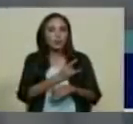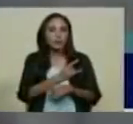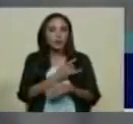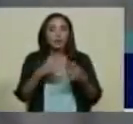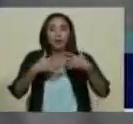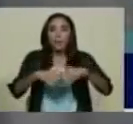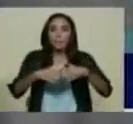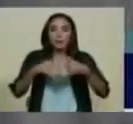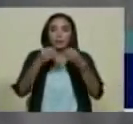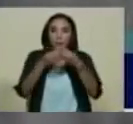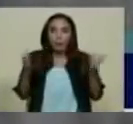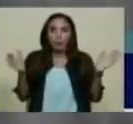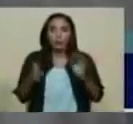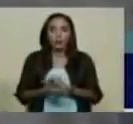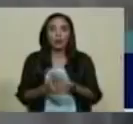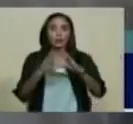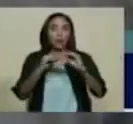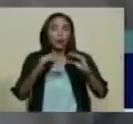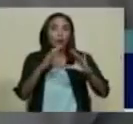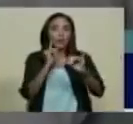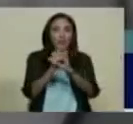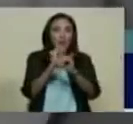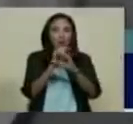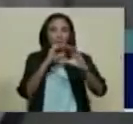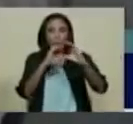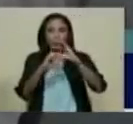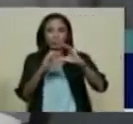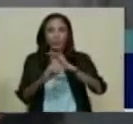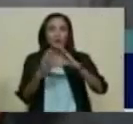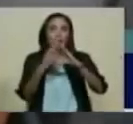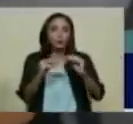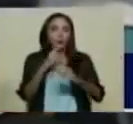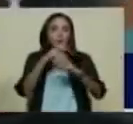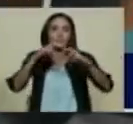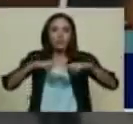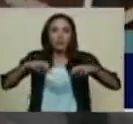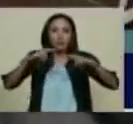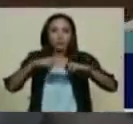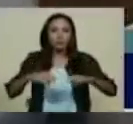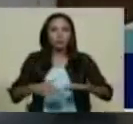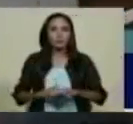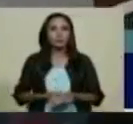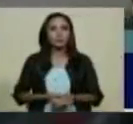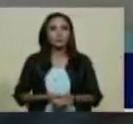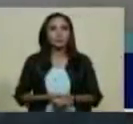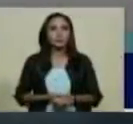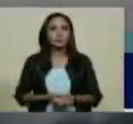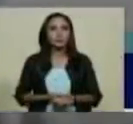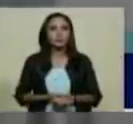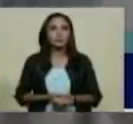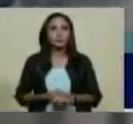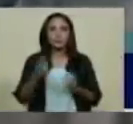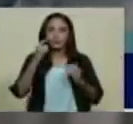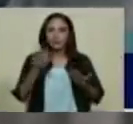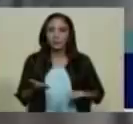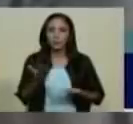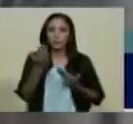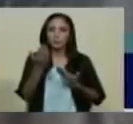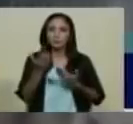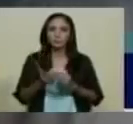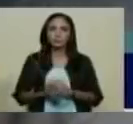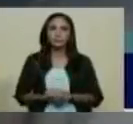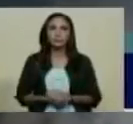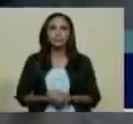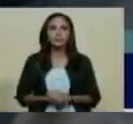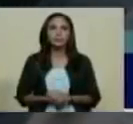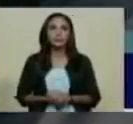empresas públicas de telecomunicaciones, de nuestros centros de desarrollo de investigación de telecomunicaciones ubicados